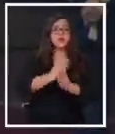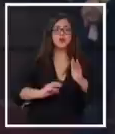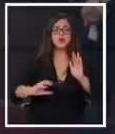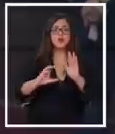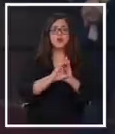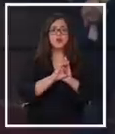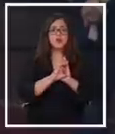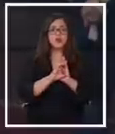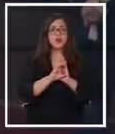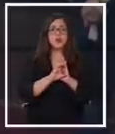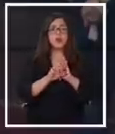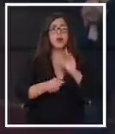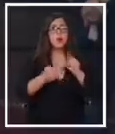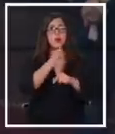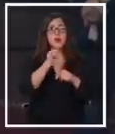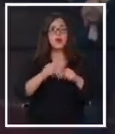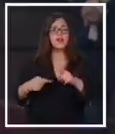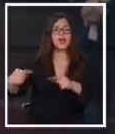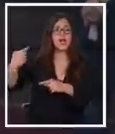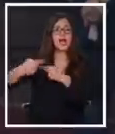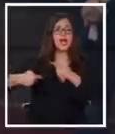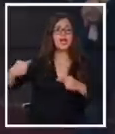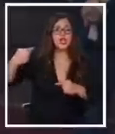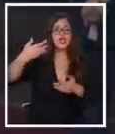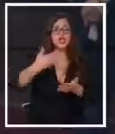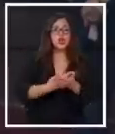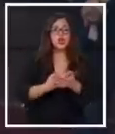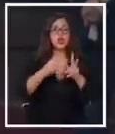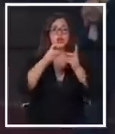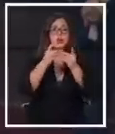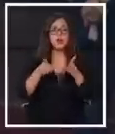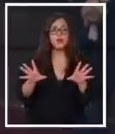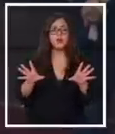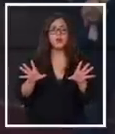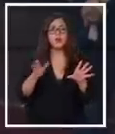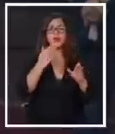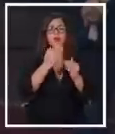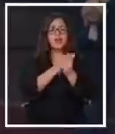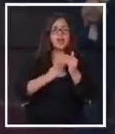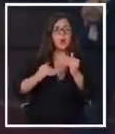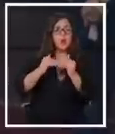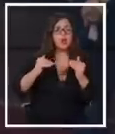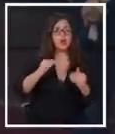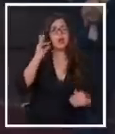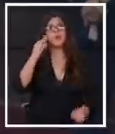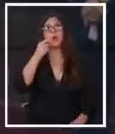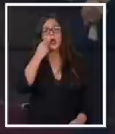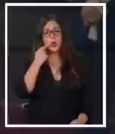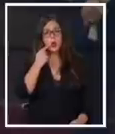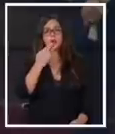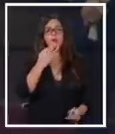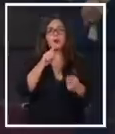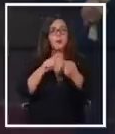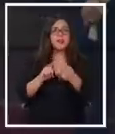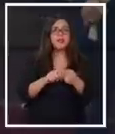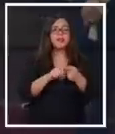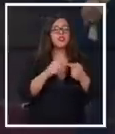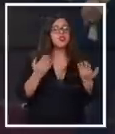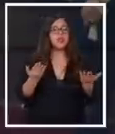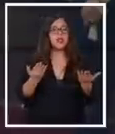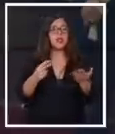generada por primera vez en nuestra historia de manera democrática con paridad que es un orgullo a nivel mundial con participación de los pueblos originarios